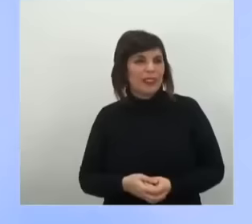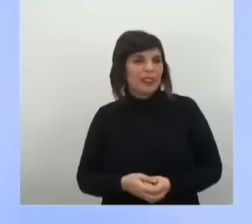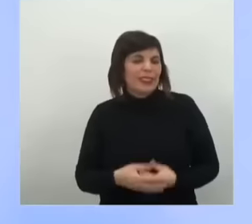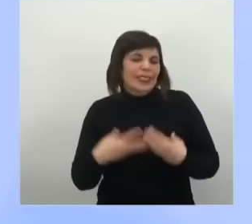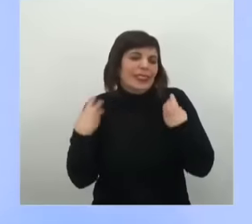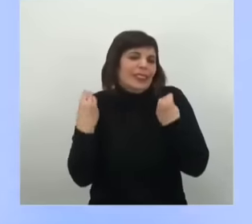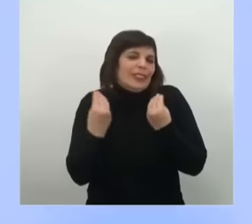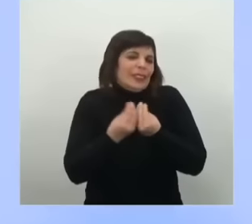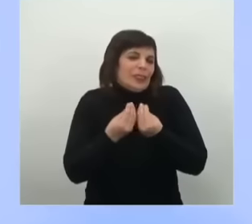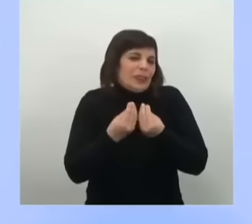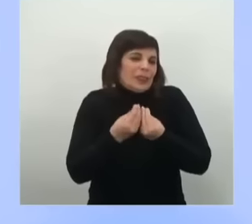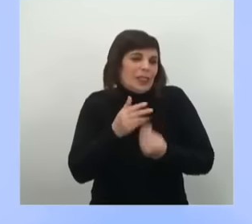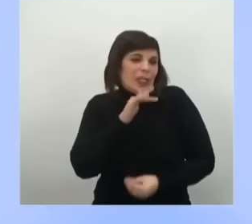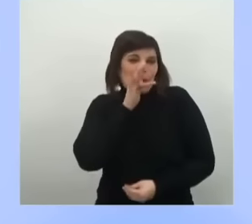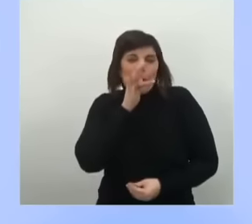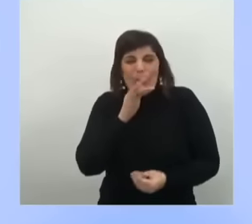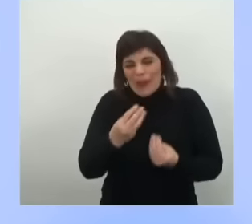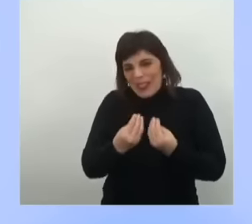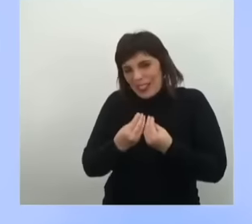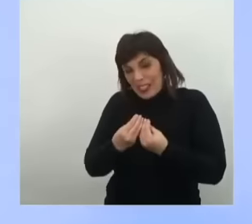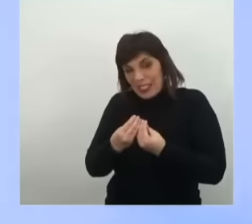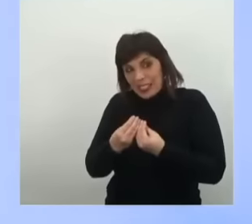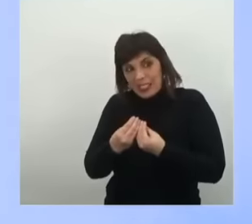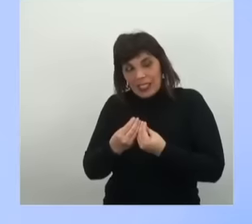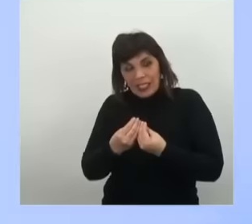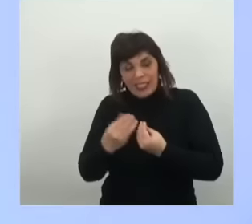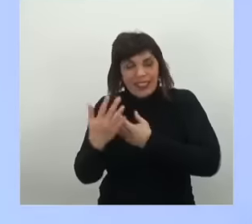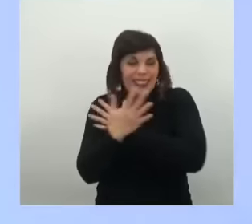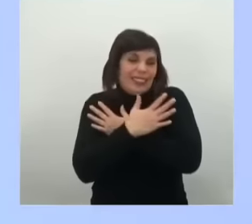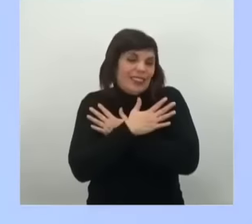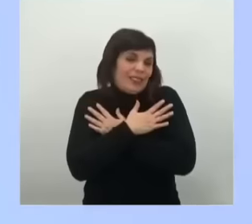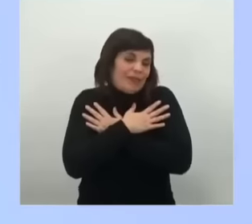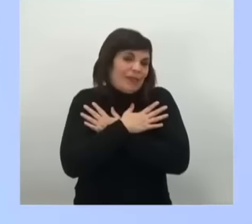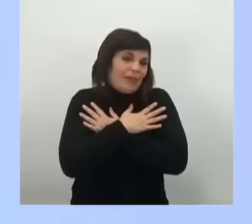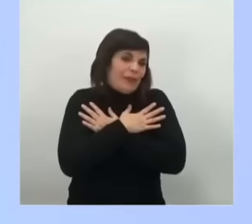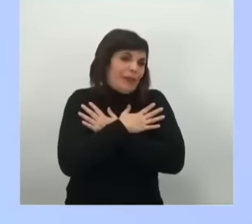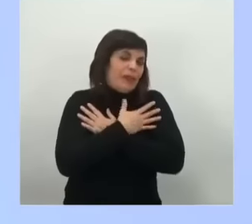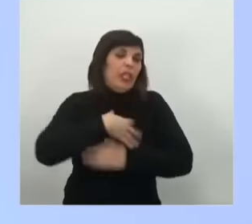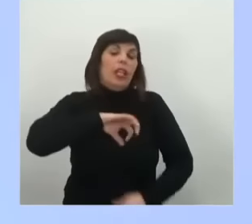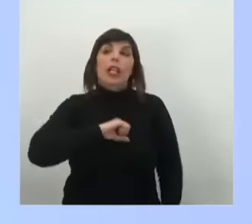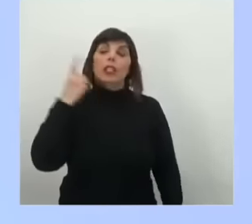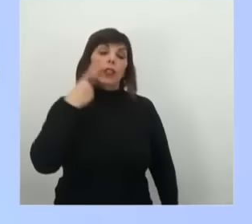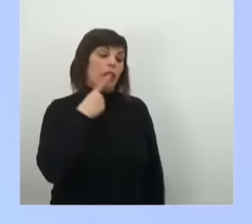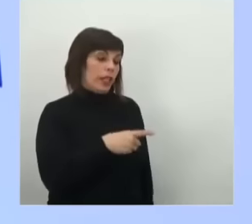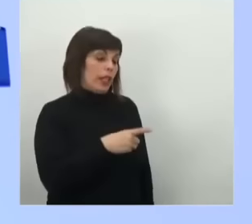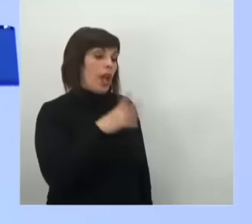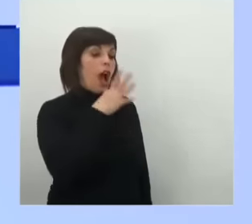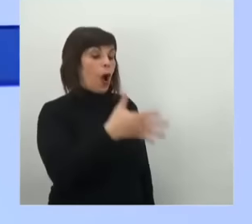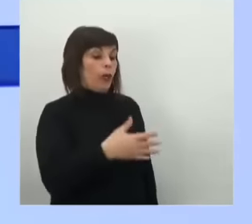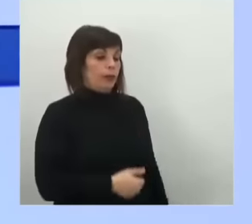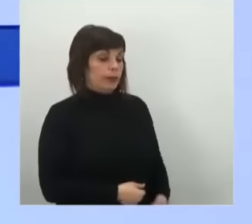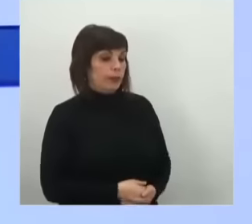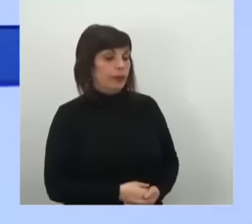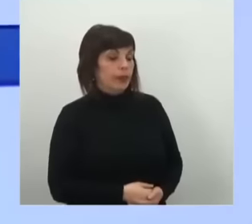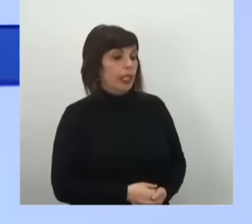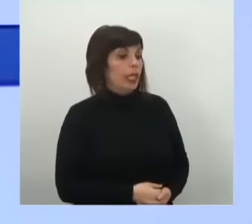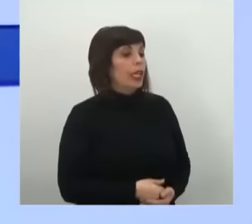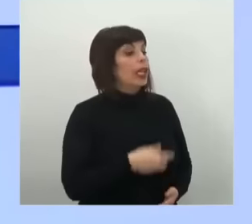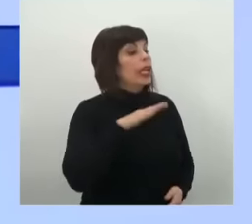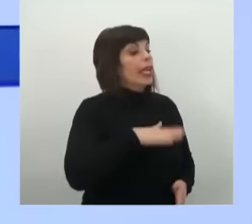encariñó con la promesa una vez que la abrazó La promesa el señor le dice sabes qué ahora es